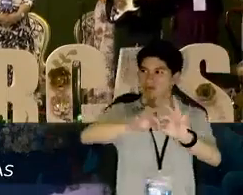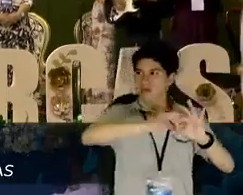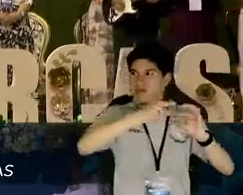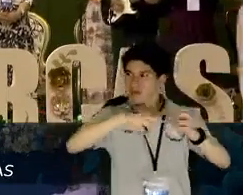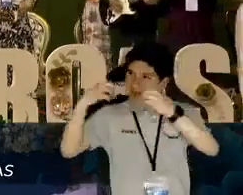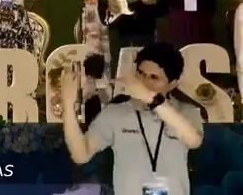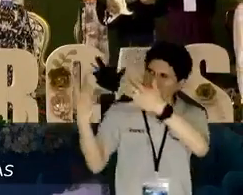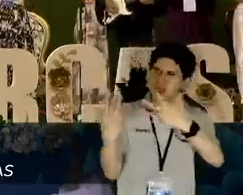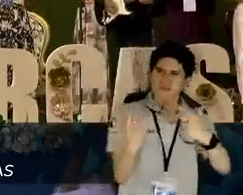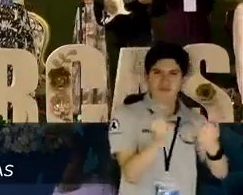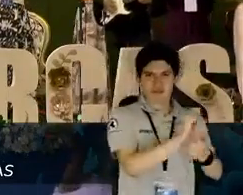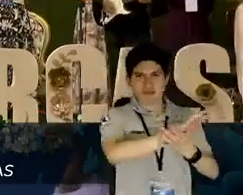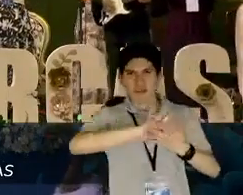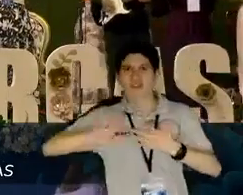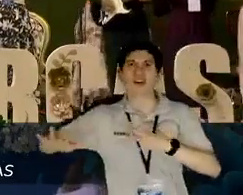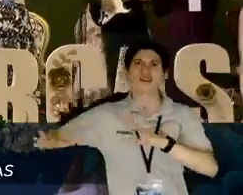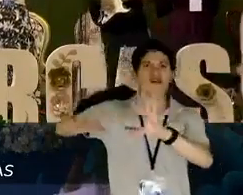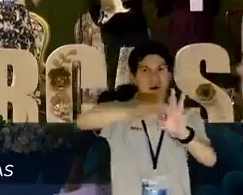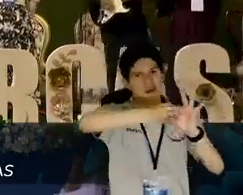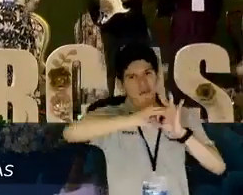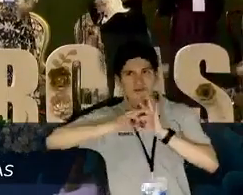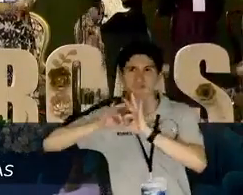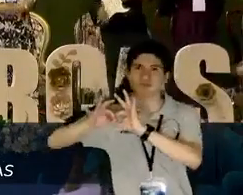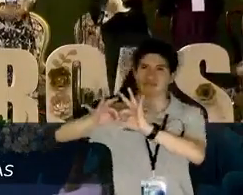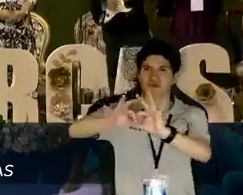en el Espíritu Santo,